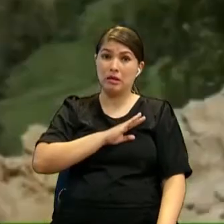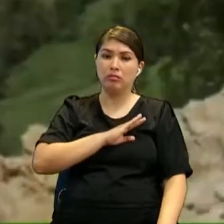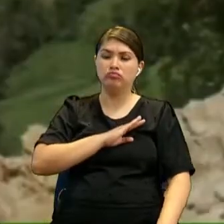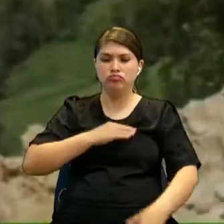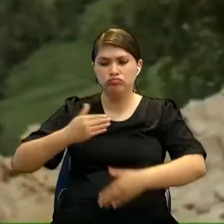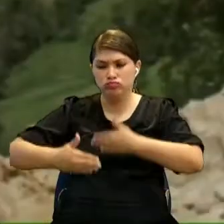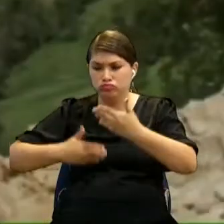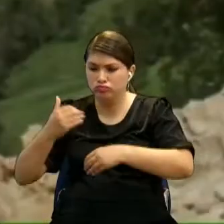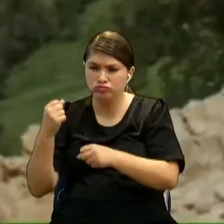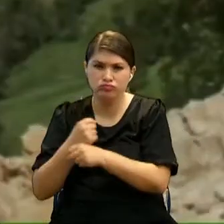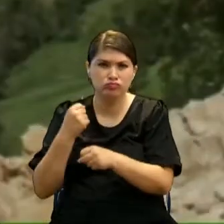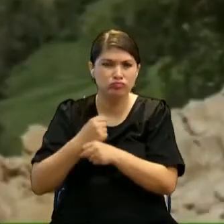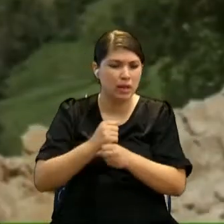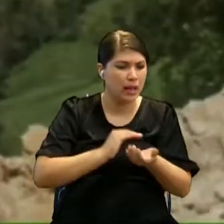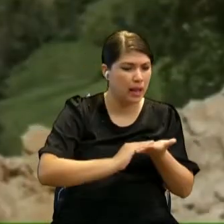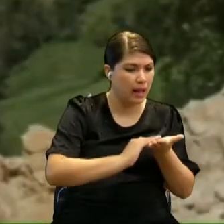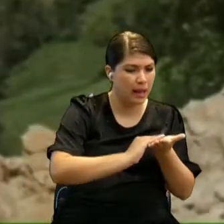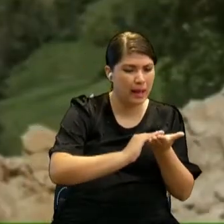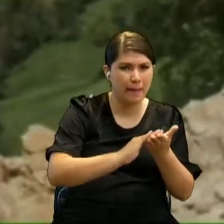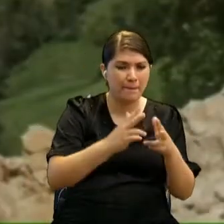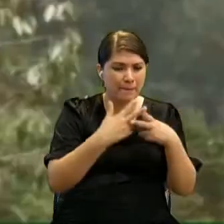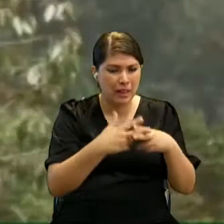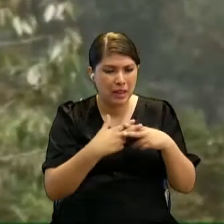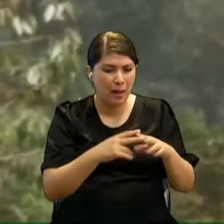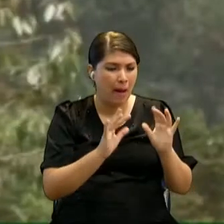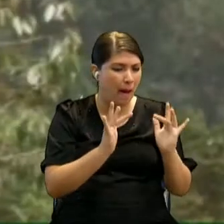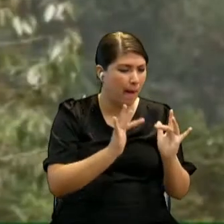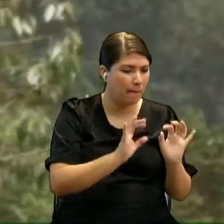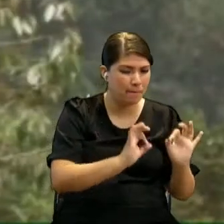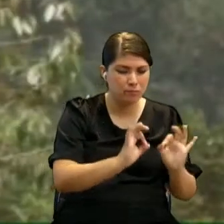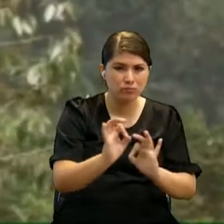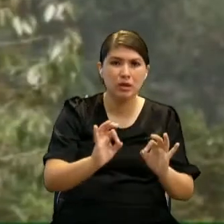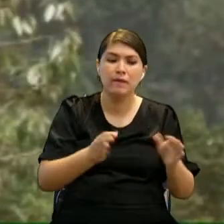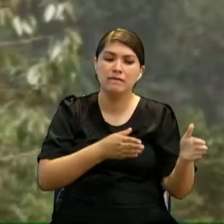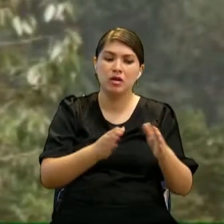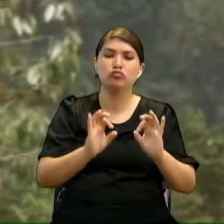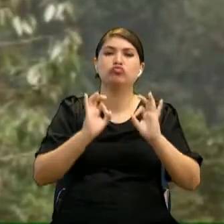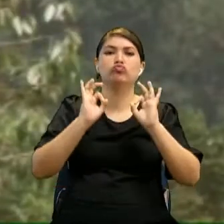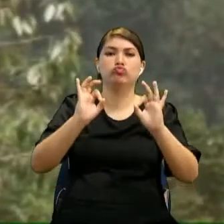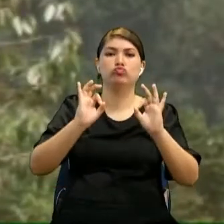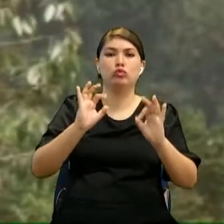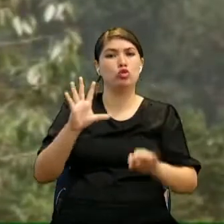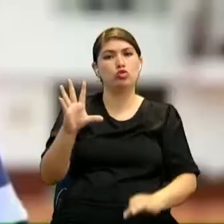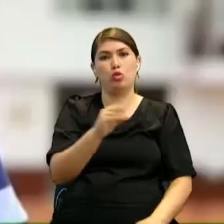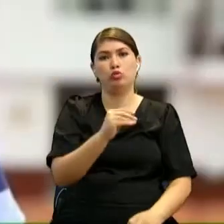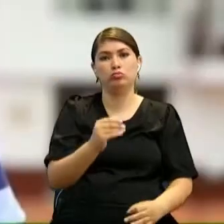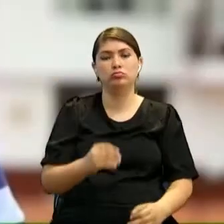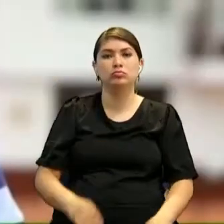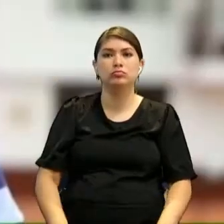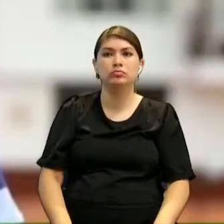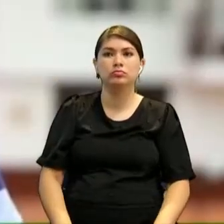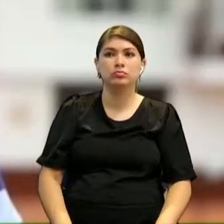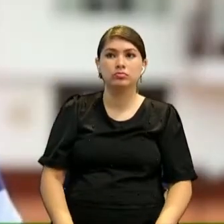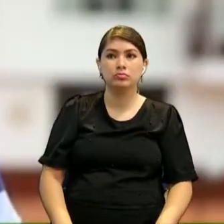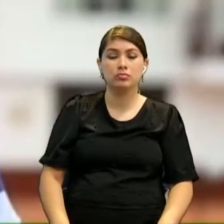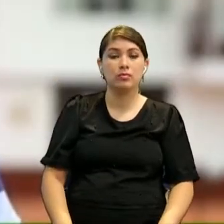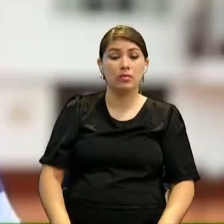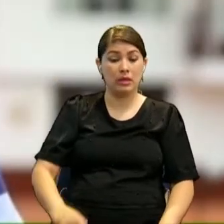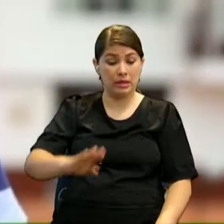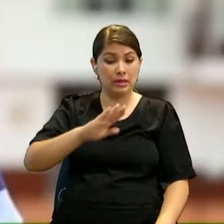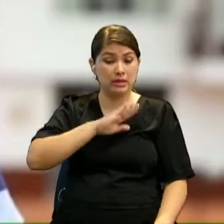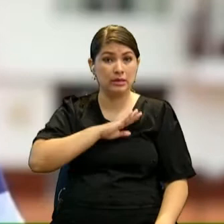adelanta labores de mantenimiento y adecuación para que las vías sean óptimas para todos la administración